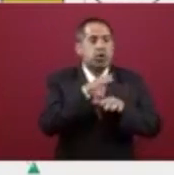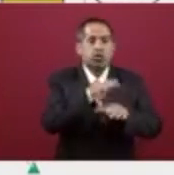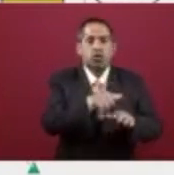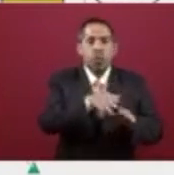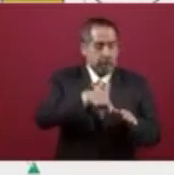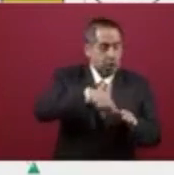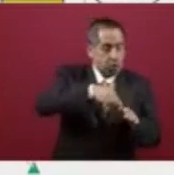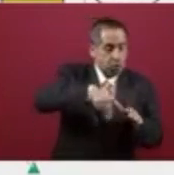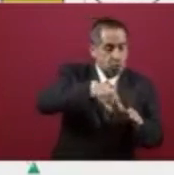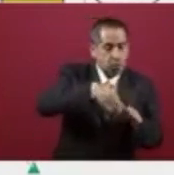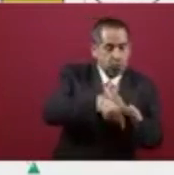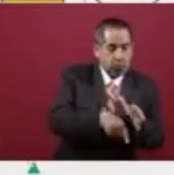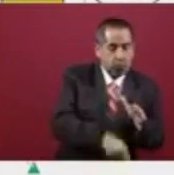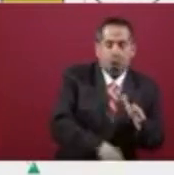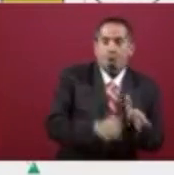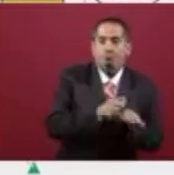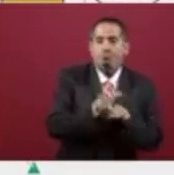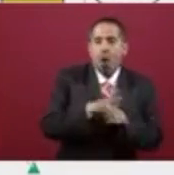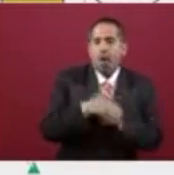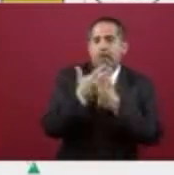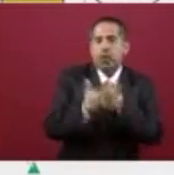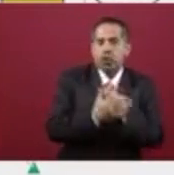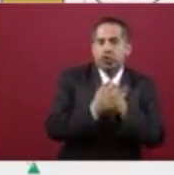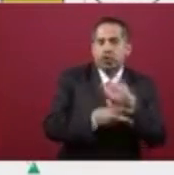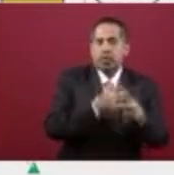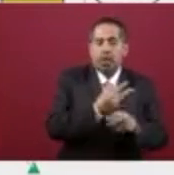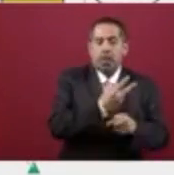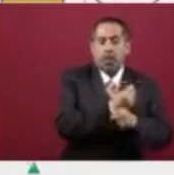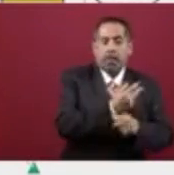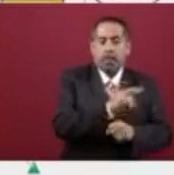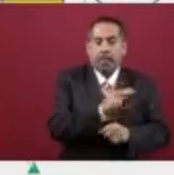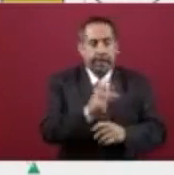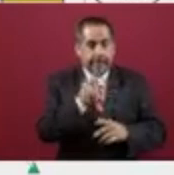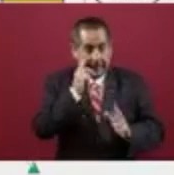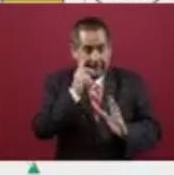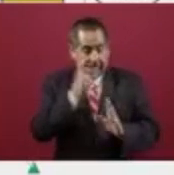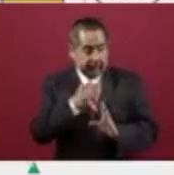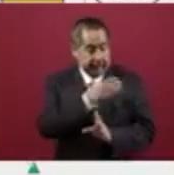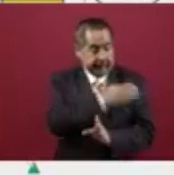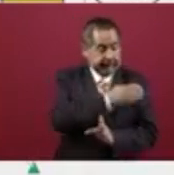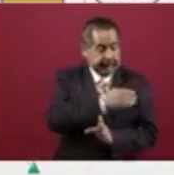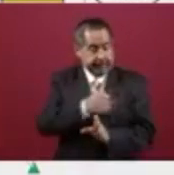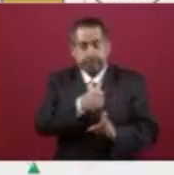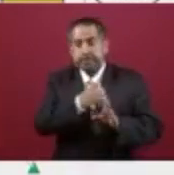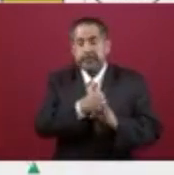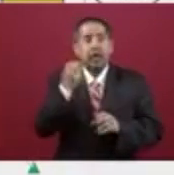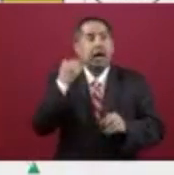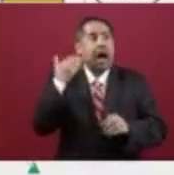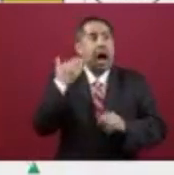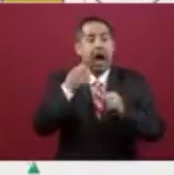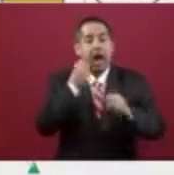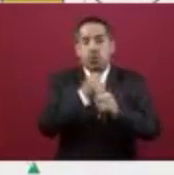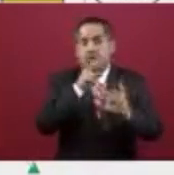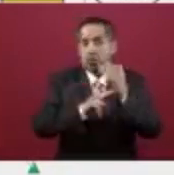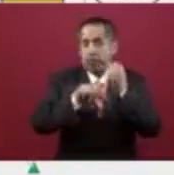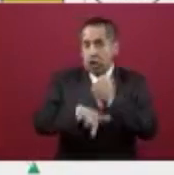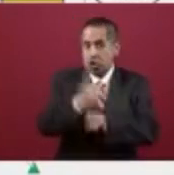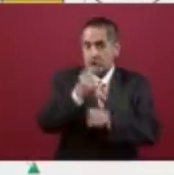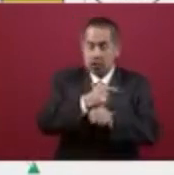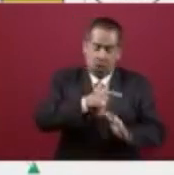exploratorios y de desarrollo. Entonces, en el 2012 se llegó a perforar más